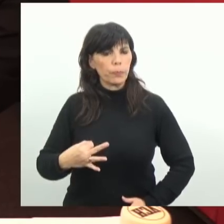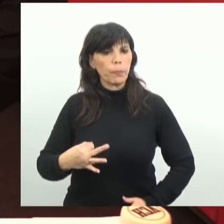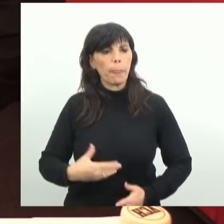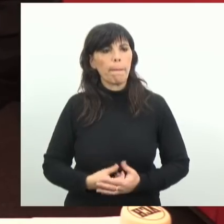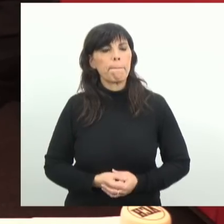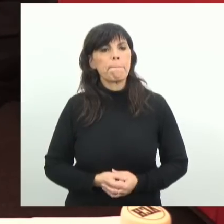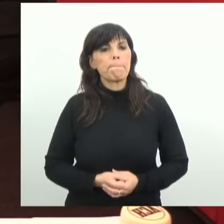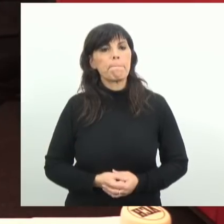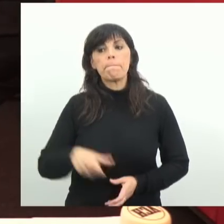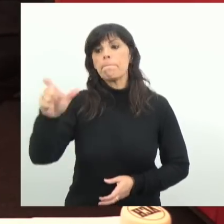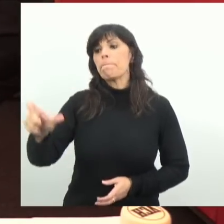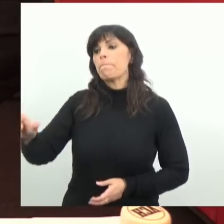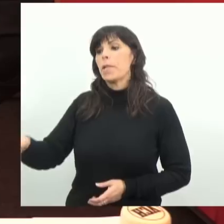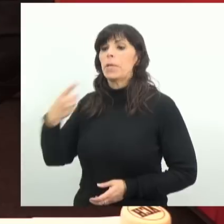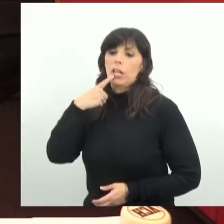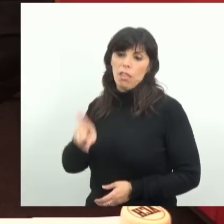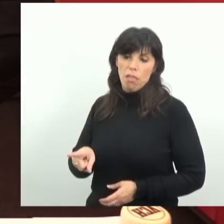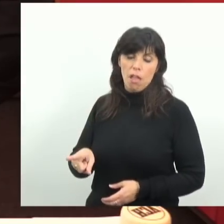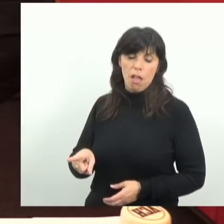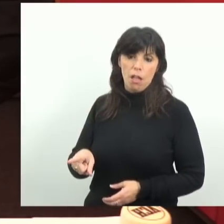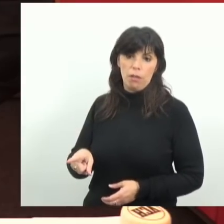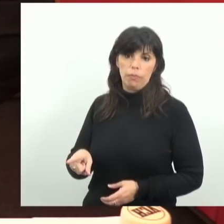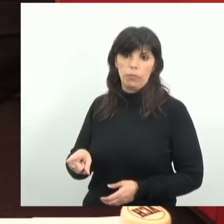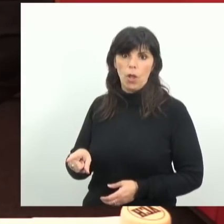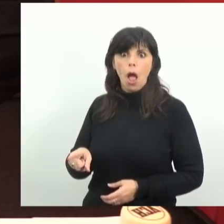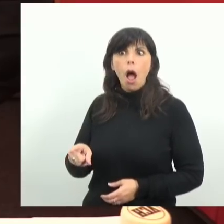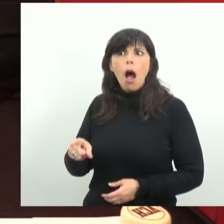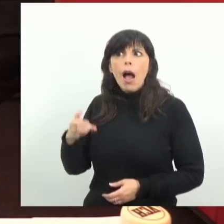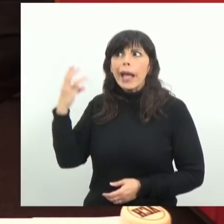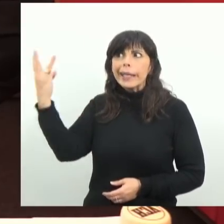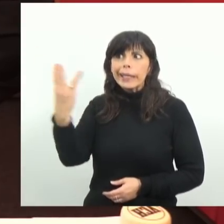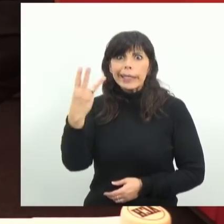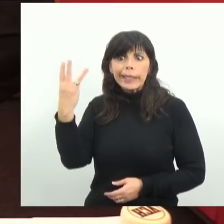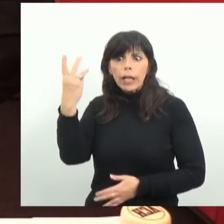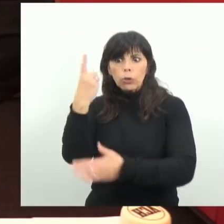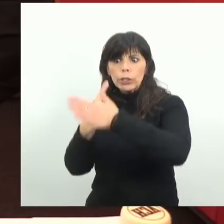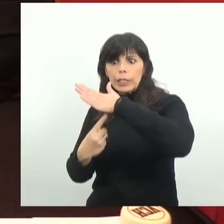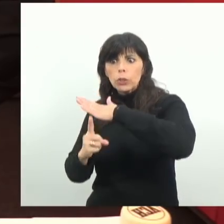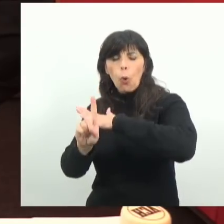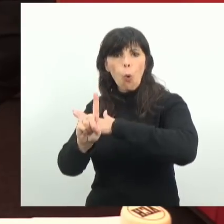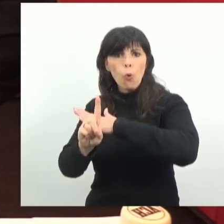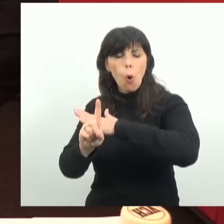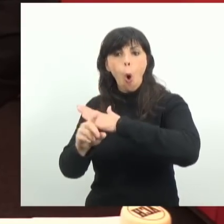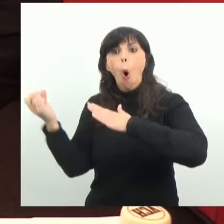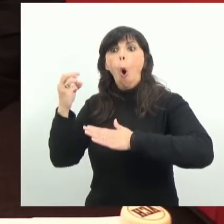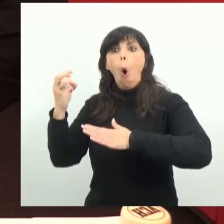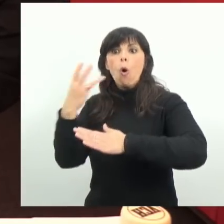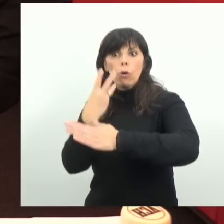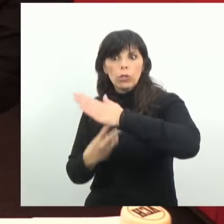Alguien dirá, ¿pero cómo es eso? ¿Tres en uno? ¿Uno en tres? ¿Cómo funciona